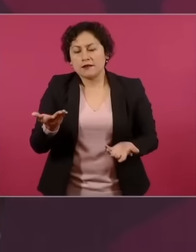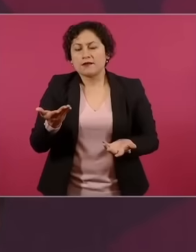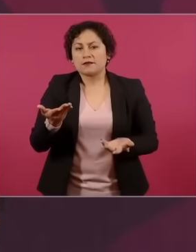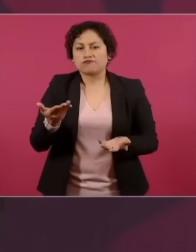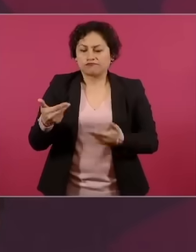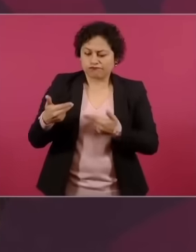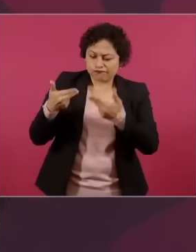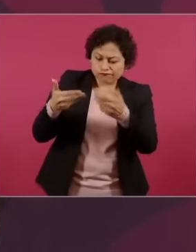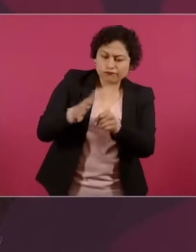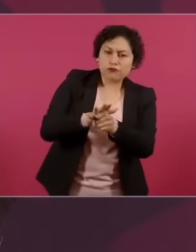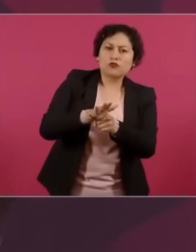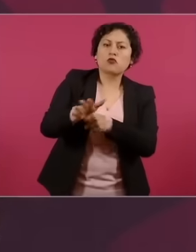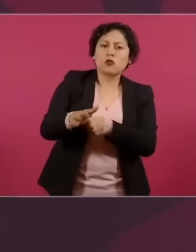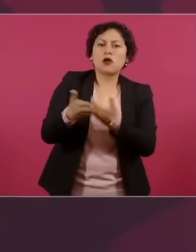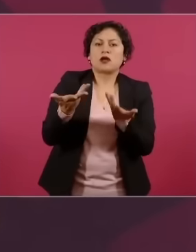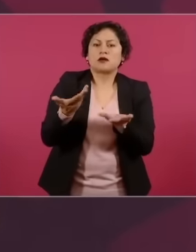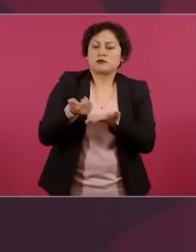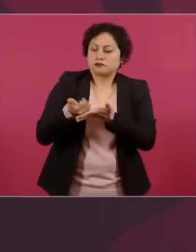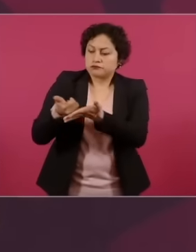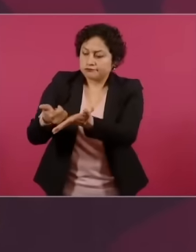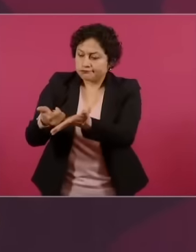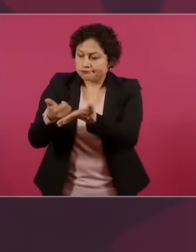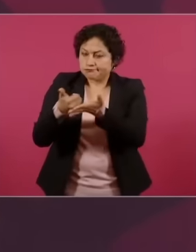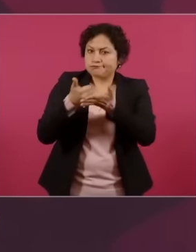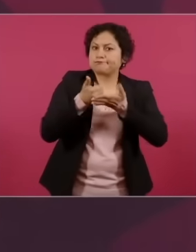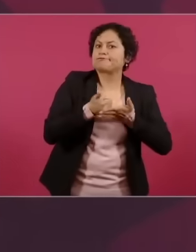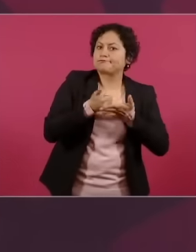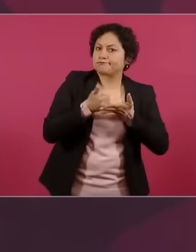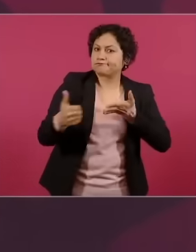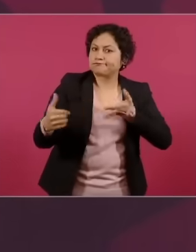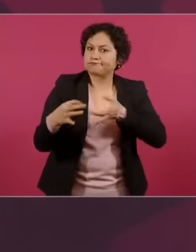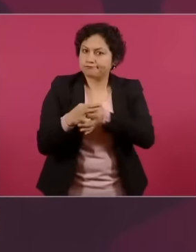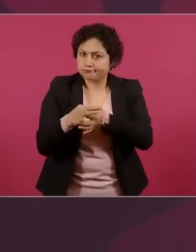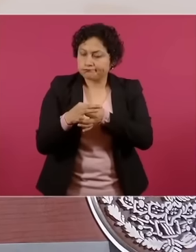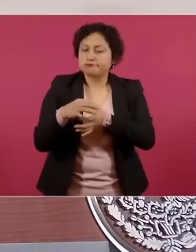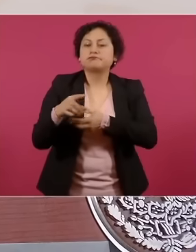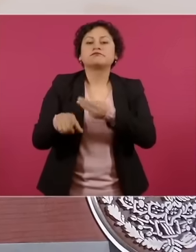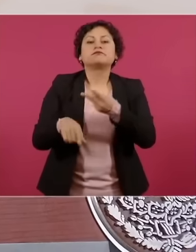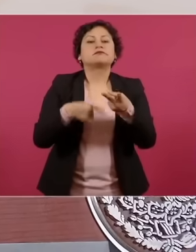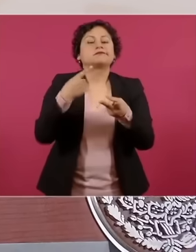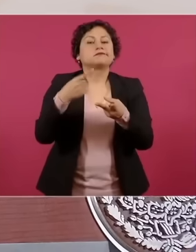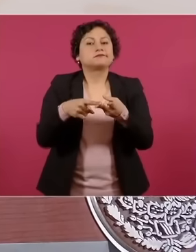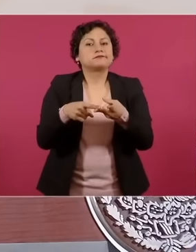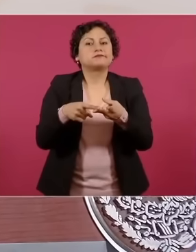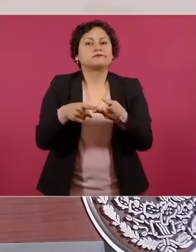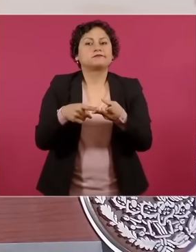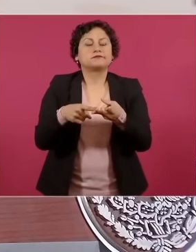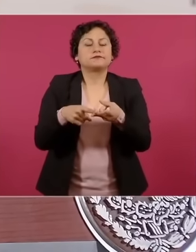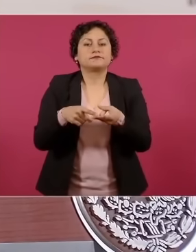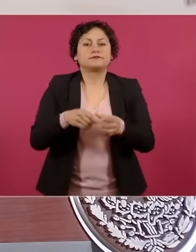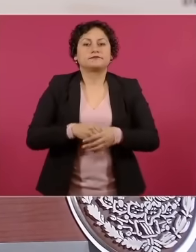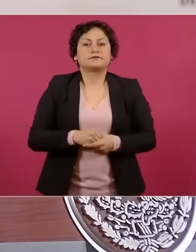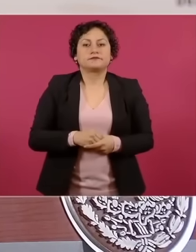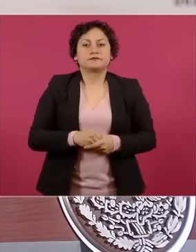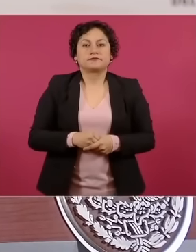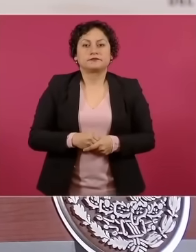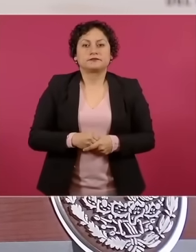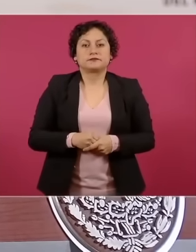que tienen que ver con el no